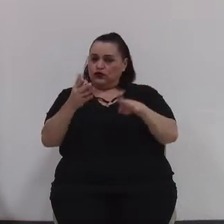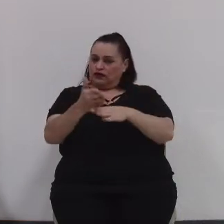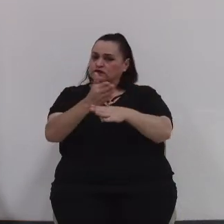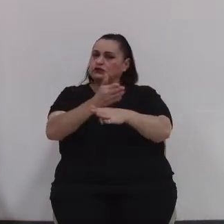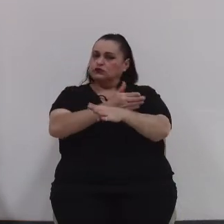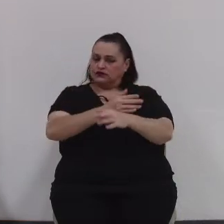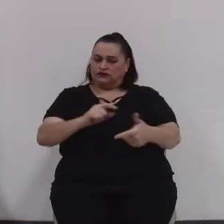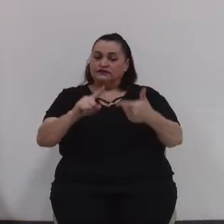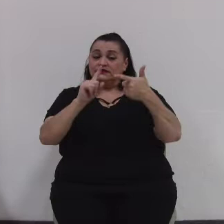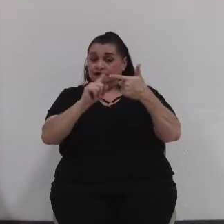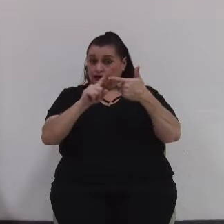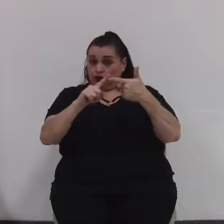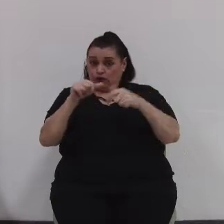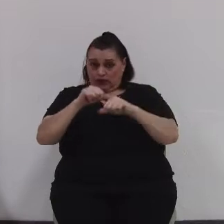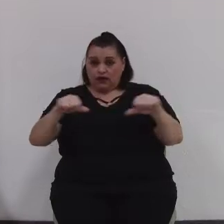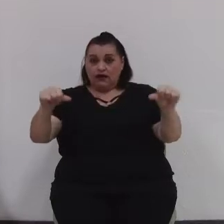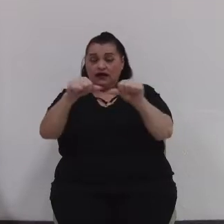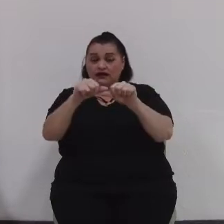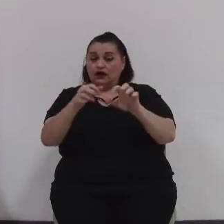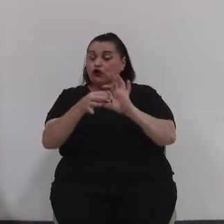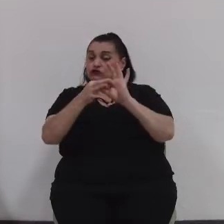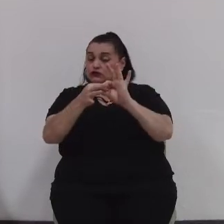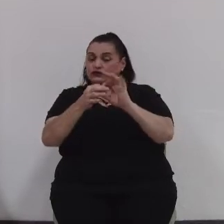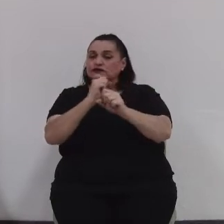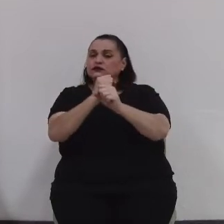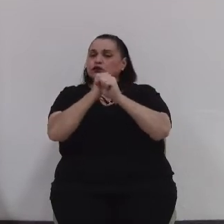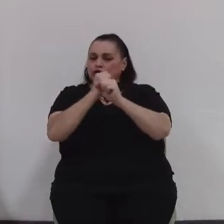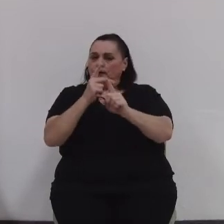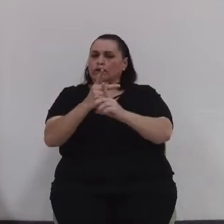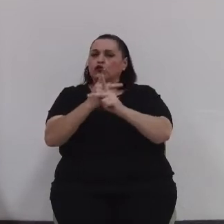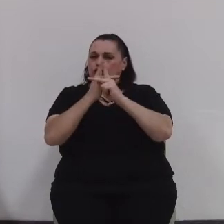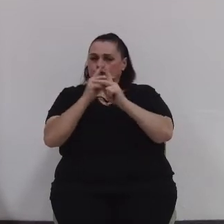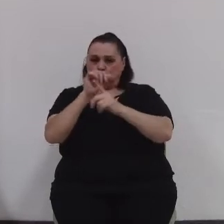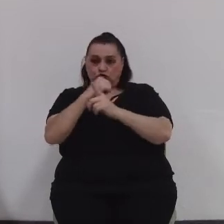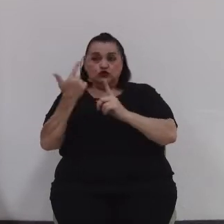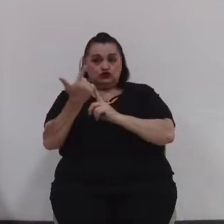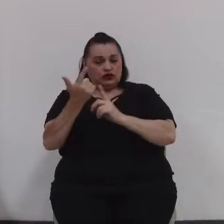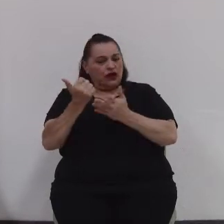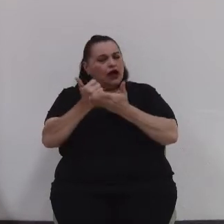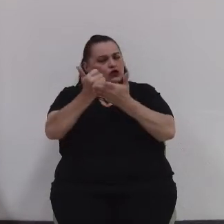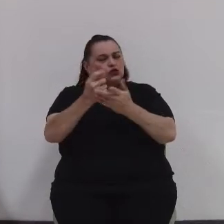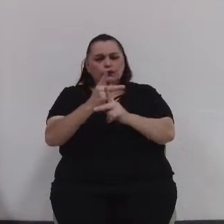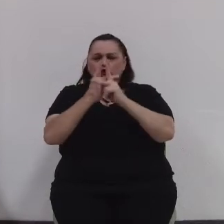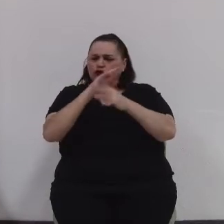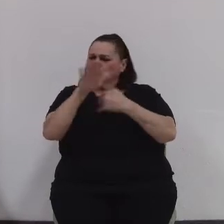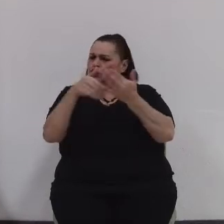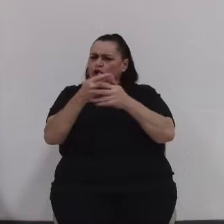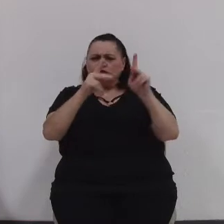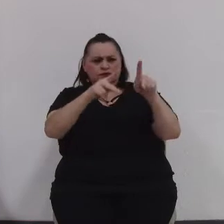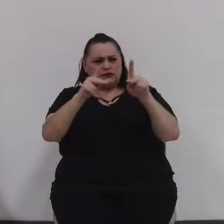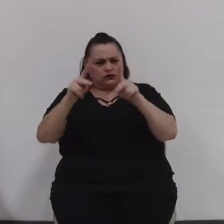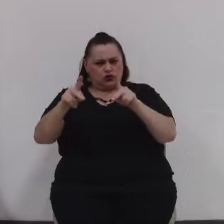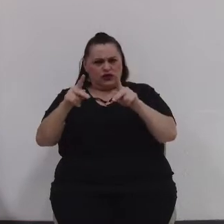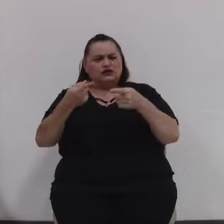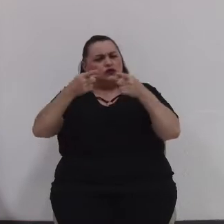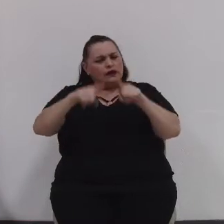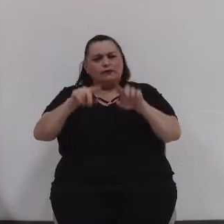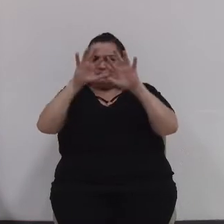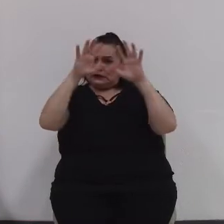La segunda gran área corresponde a la seguridad y protección social. Ayudan a proteger a toda la población de las contingencias de un mundo